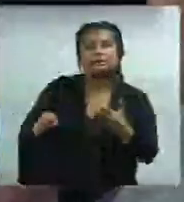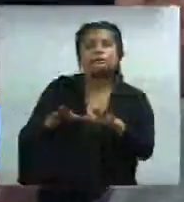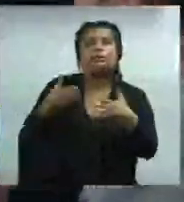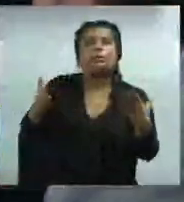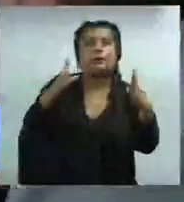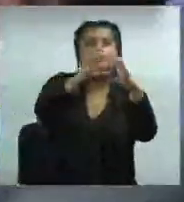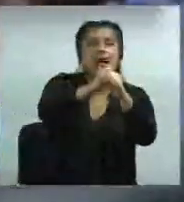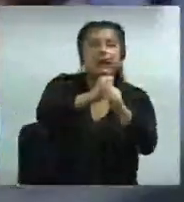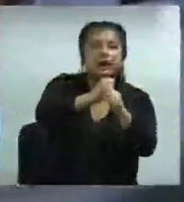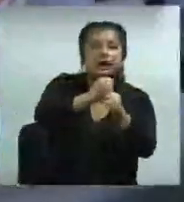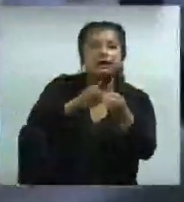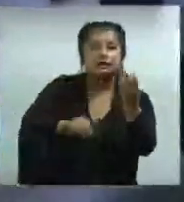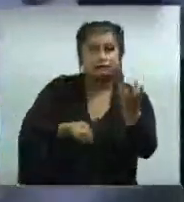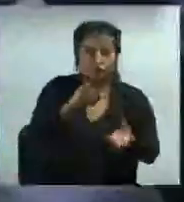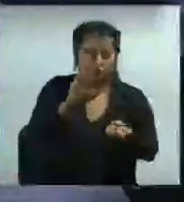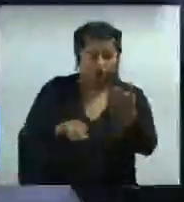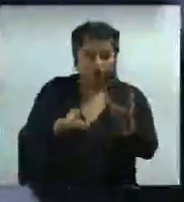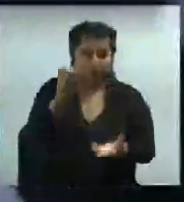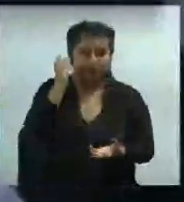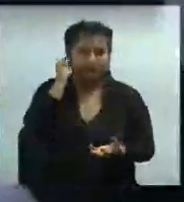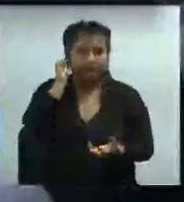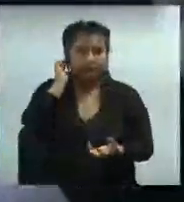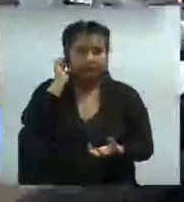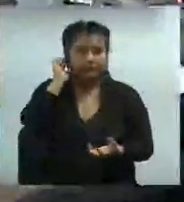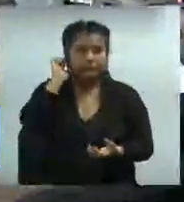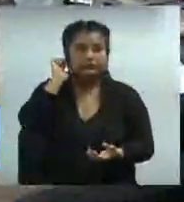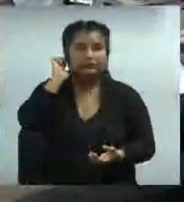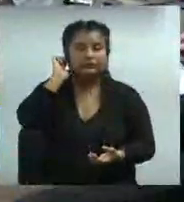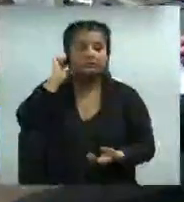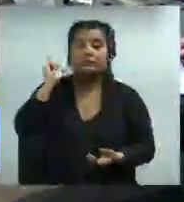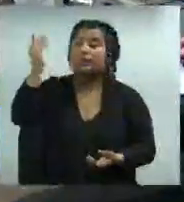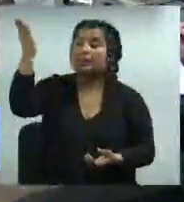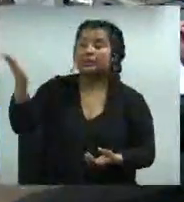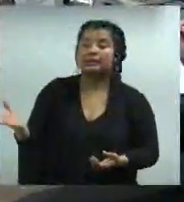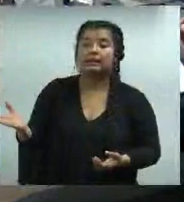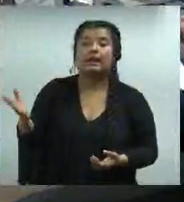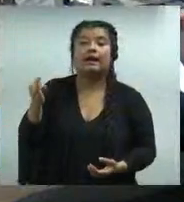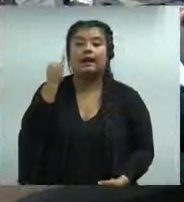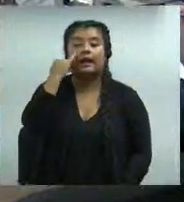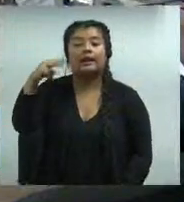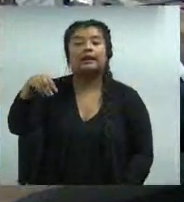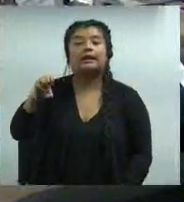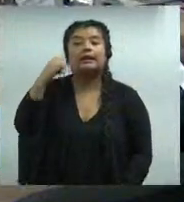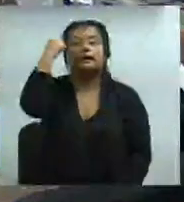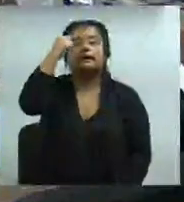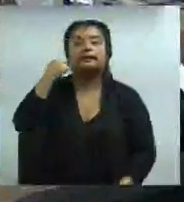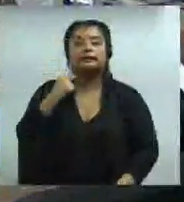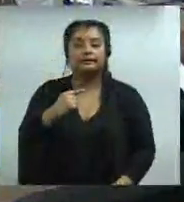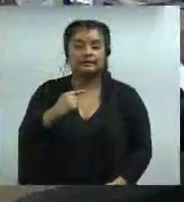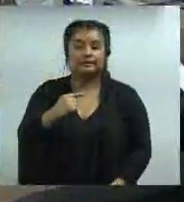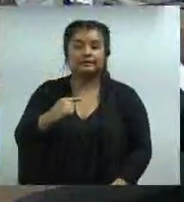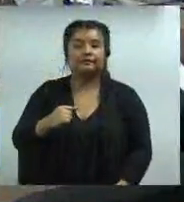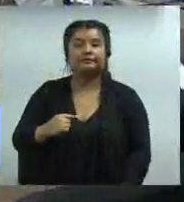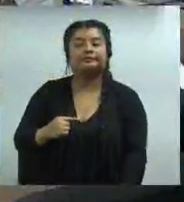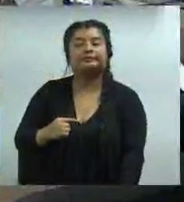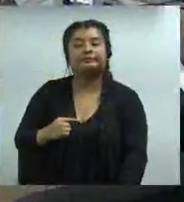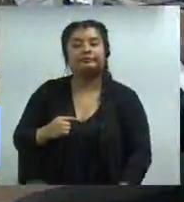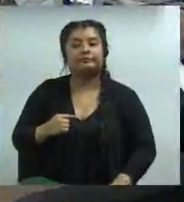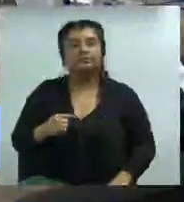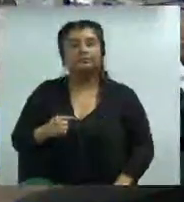honorables diputados. Tiene la palabra el diputado Inés Castillo. Muchas gracias, honorables miembros de la instancia de jefes de